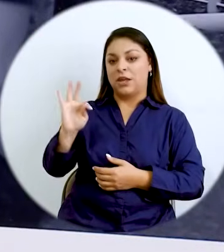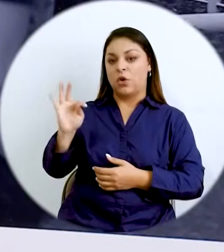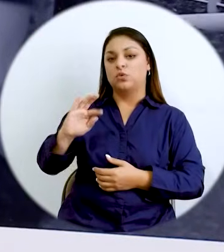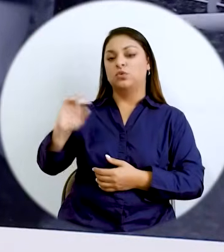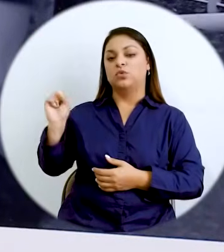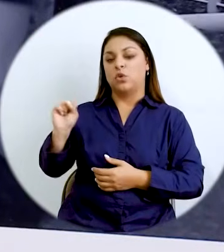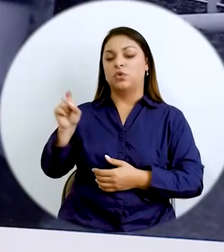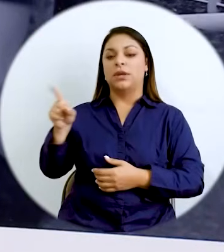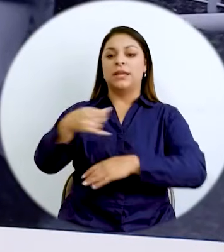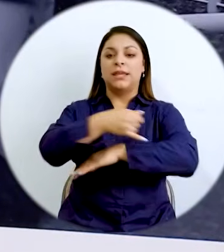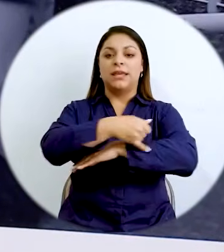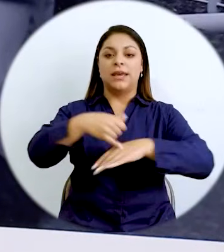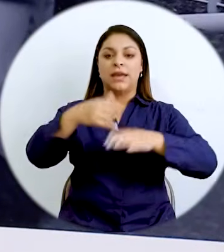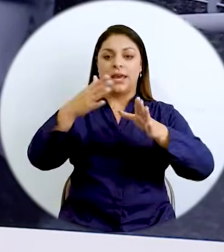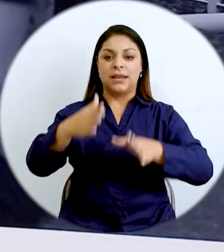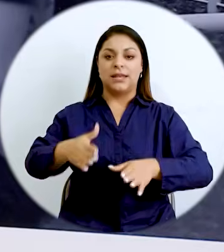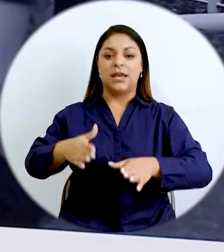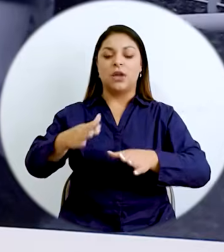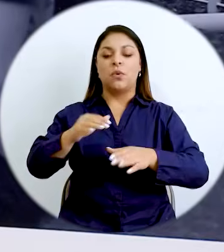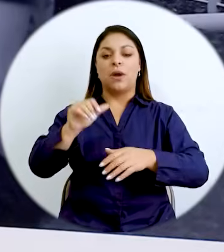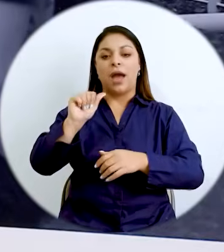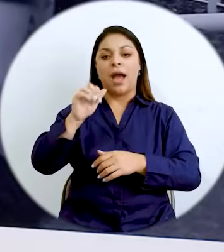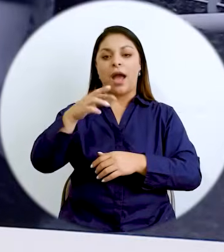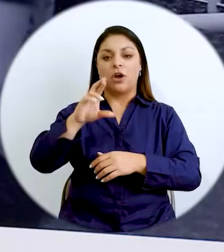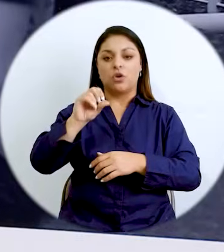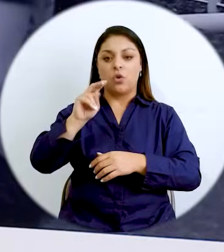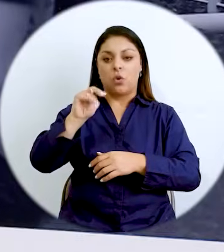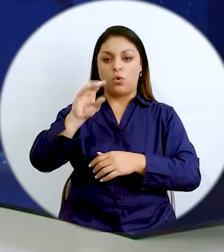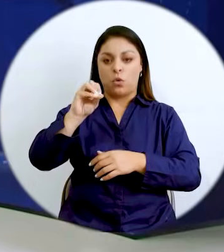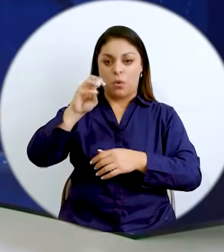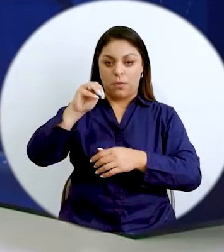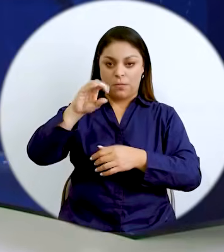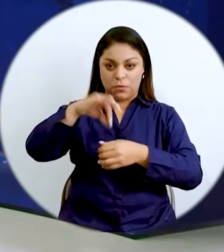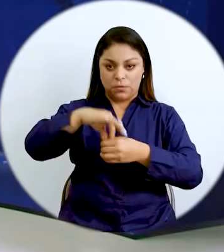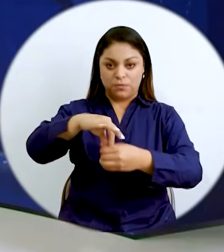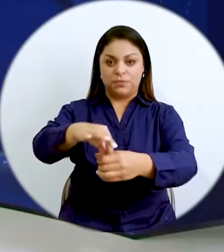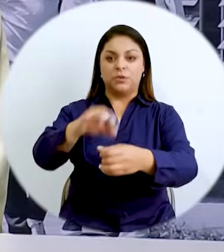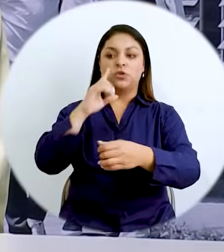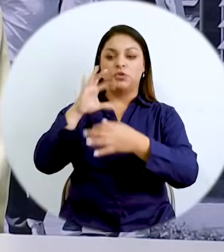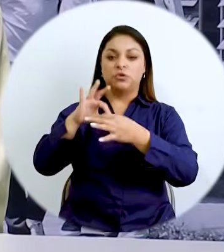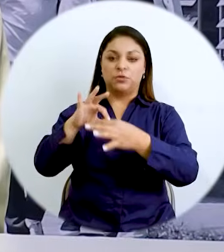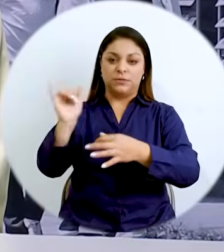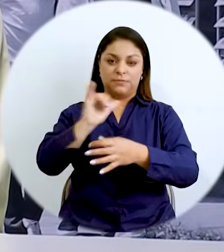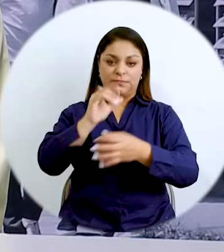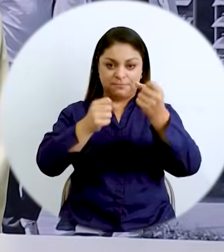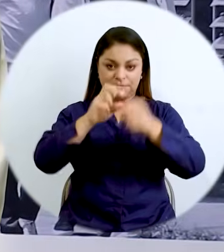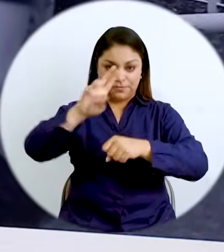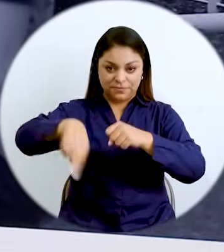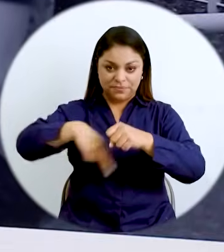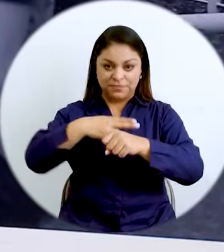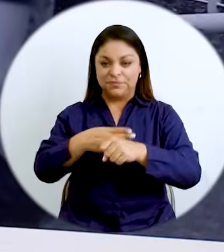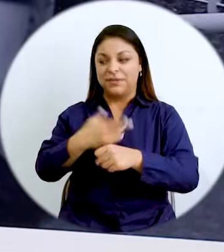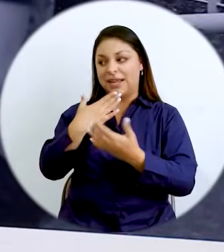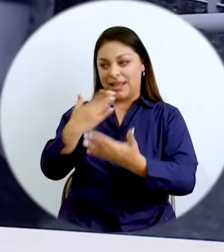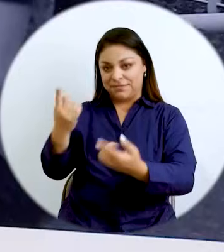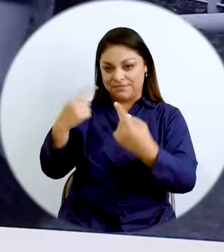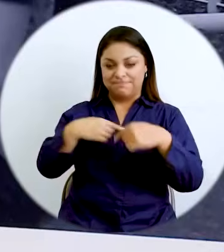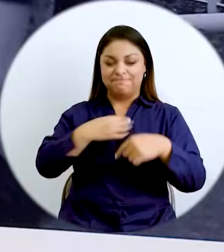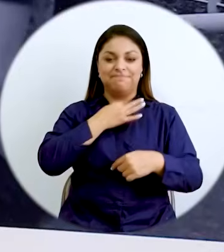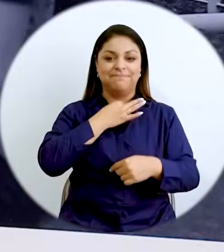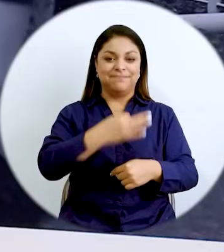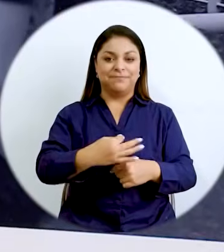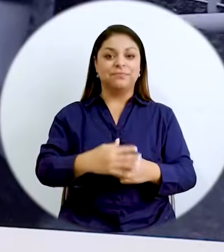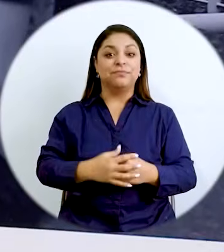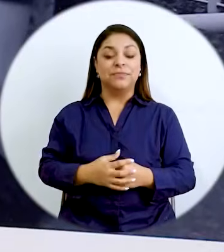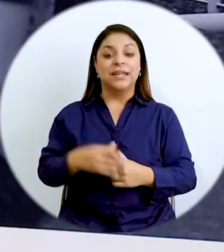ingeniero agrónomo, zootecnista y asesor del sector lechero nacional. Gracias por estar con nosotros. Con mucho gusto. Sí, este tema del